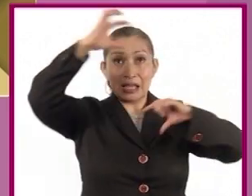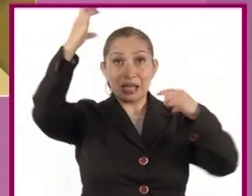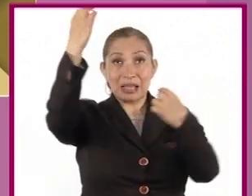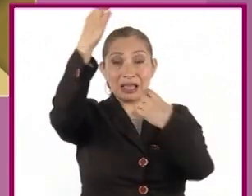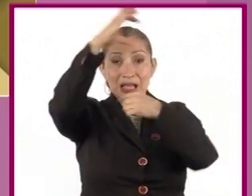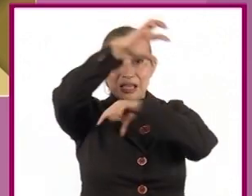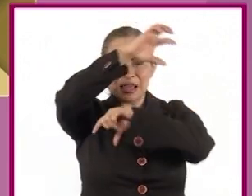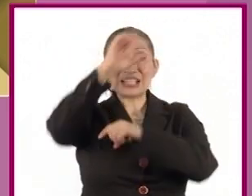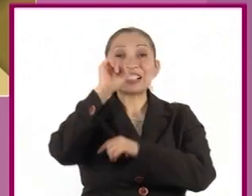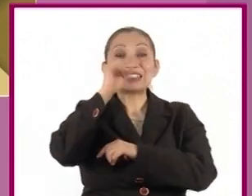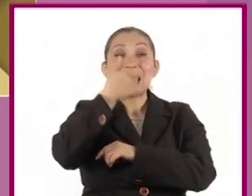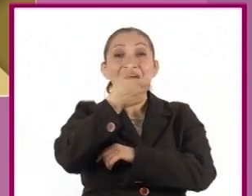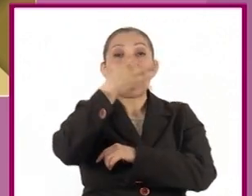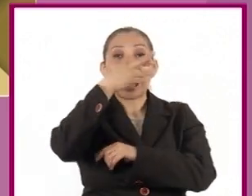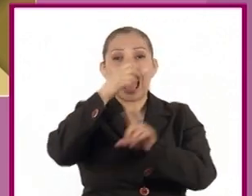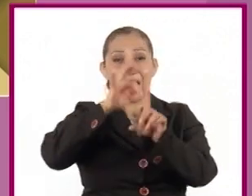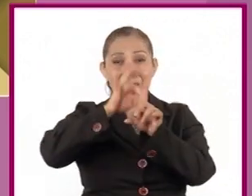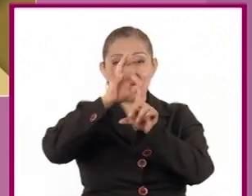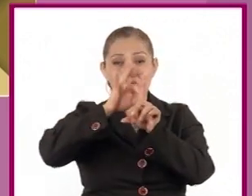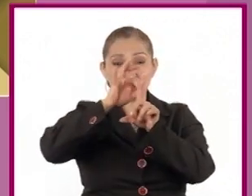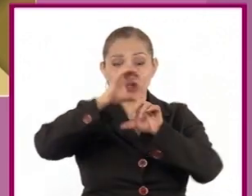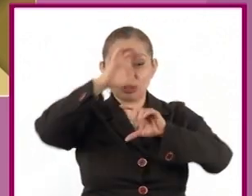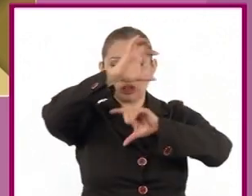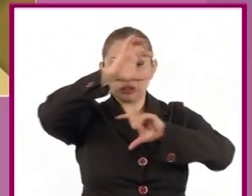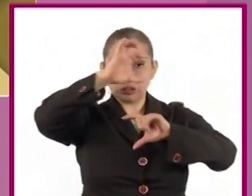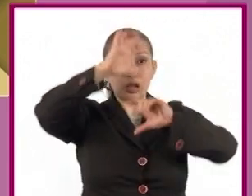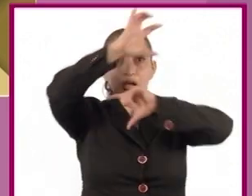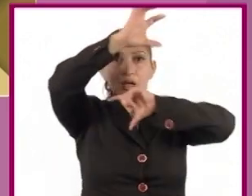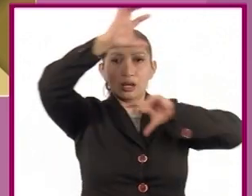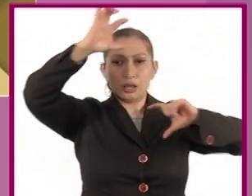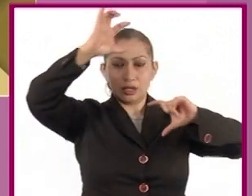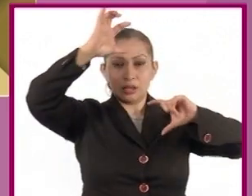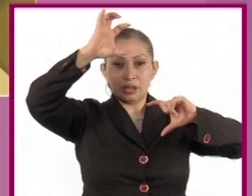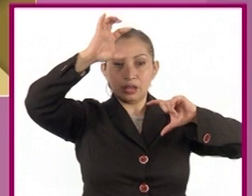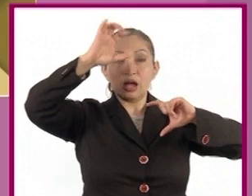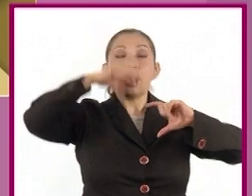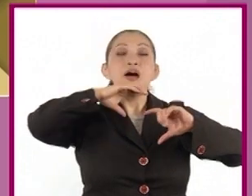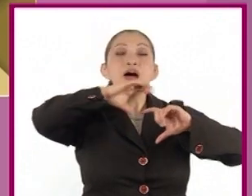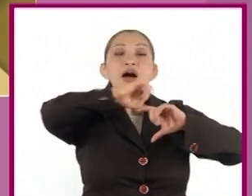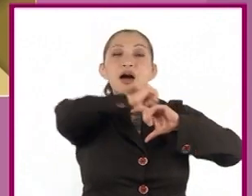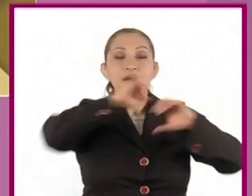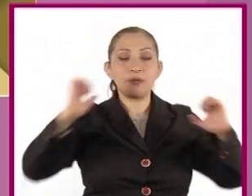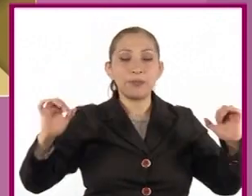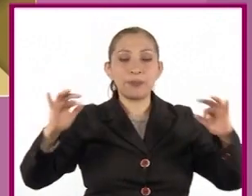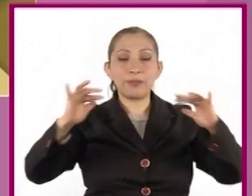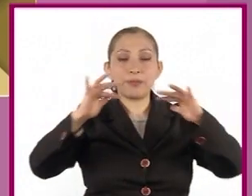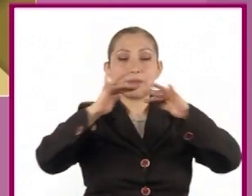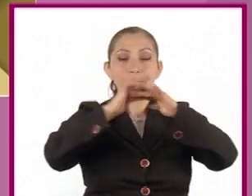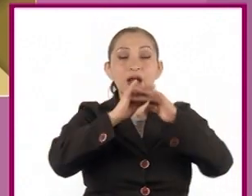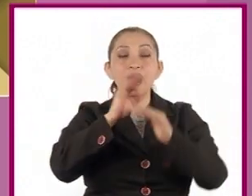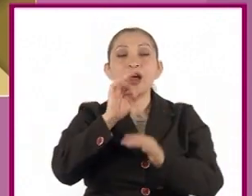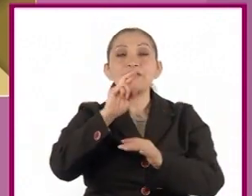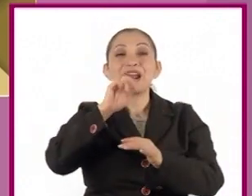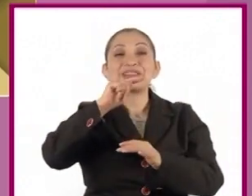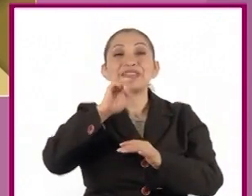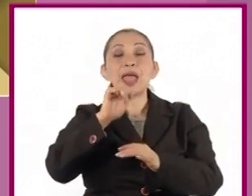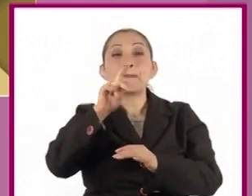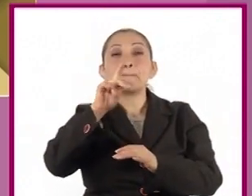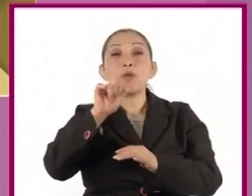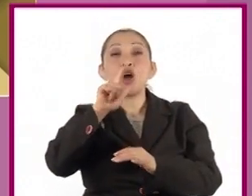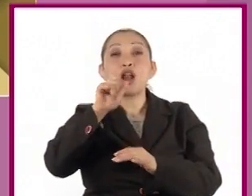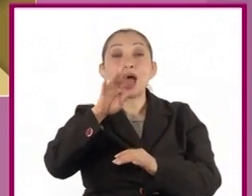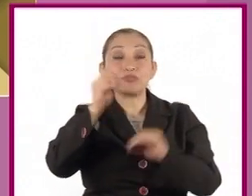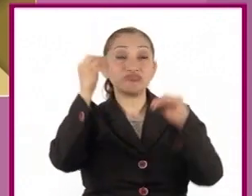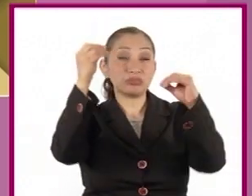los 60 grados de latitud, el encuentro del aire polar con el tropical produce el frente polar, cuyas abundantes